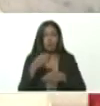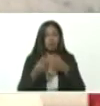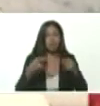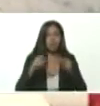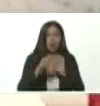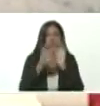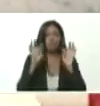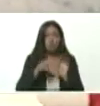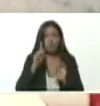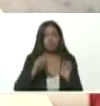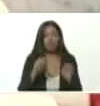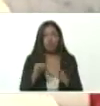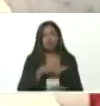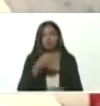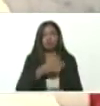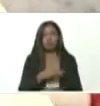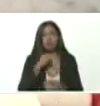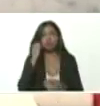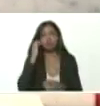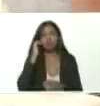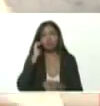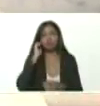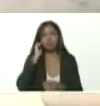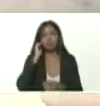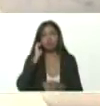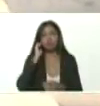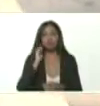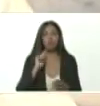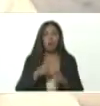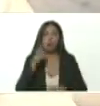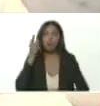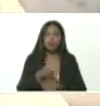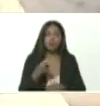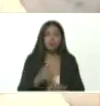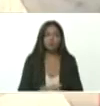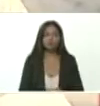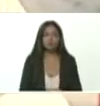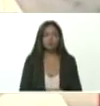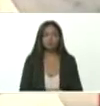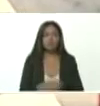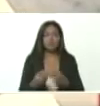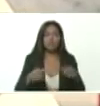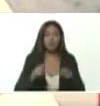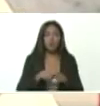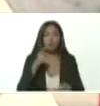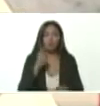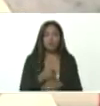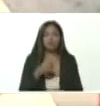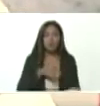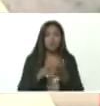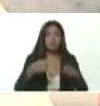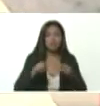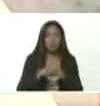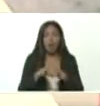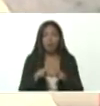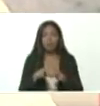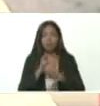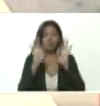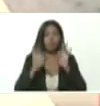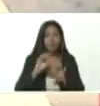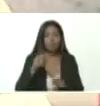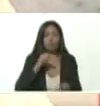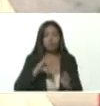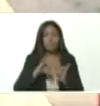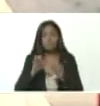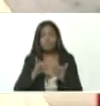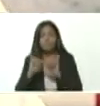la sociedad. Es una obligación del Estado. Por eso se convierte en una obligación. Correcto. Y al ser una obligación, el Estado tiene que garantizar la gratuidad. Así es. Por eso